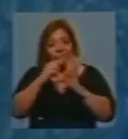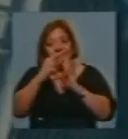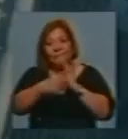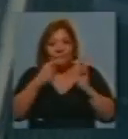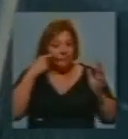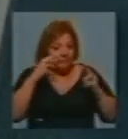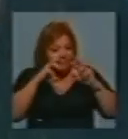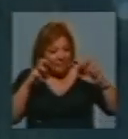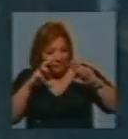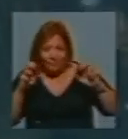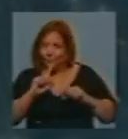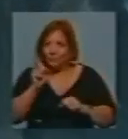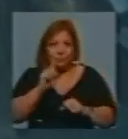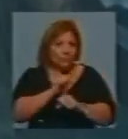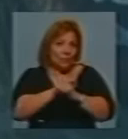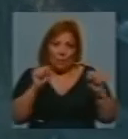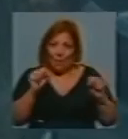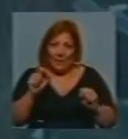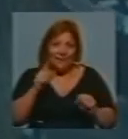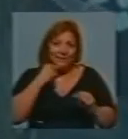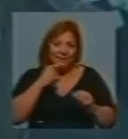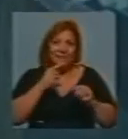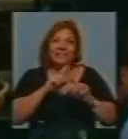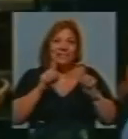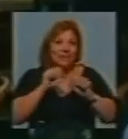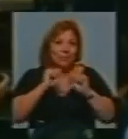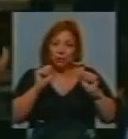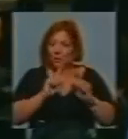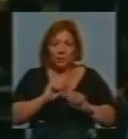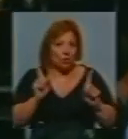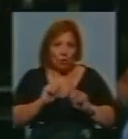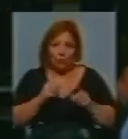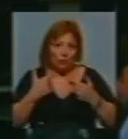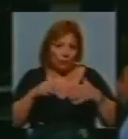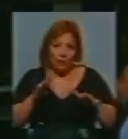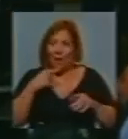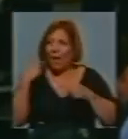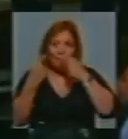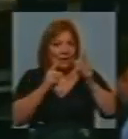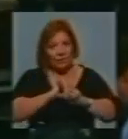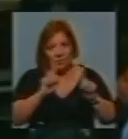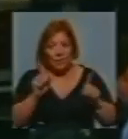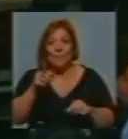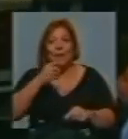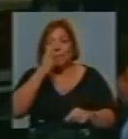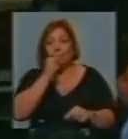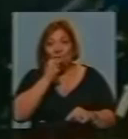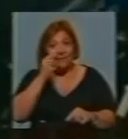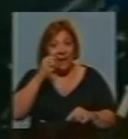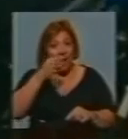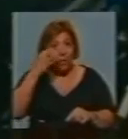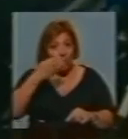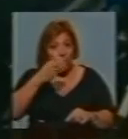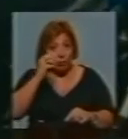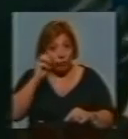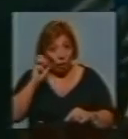que se investigaron no eran artefactos sin explotar, señaló Patrick. Por su parte, el comisario de policía de Boston, Ed Davis, indicó